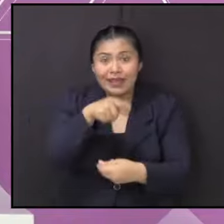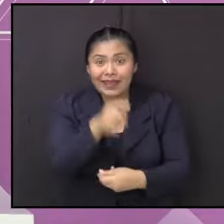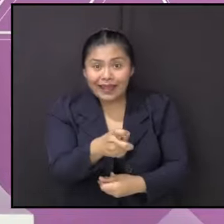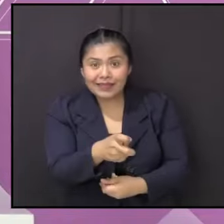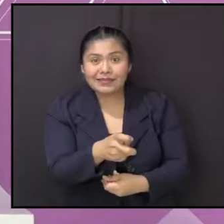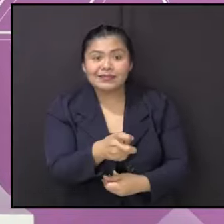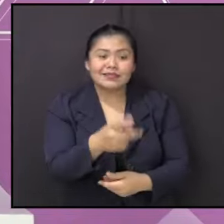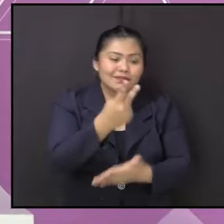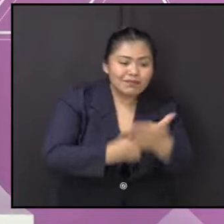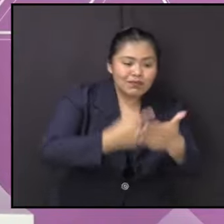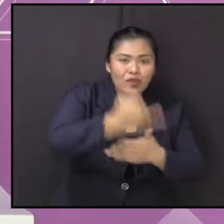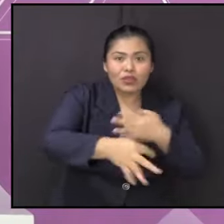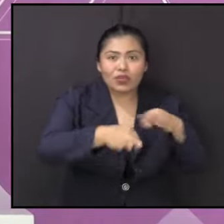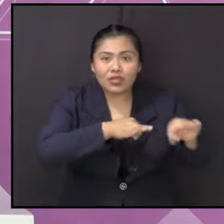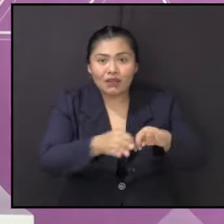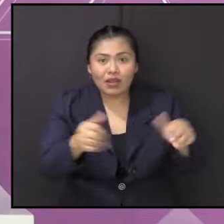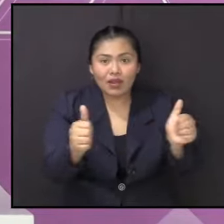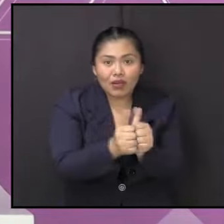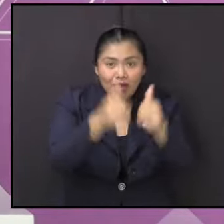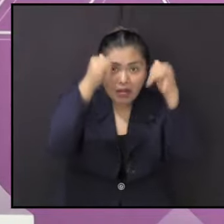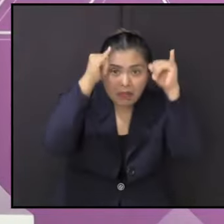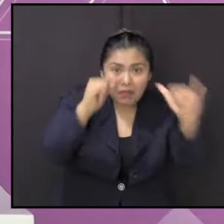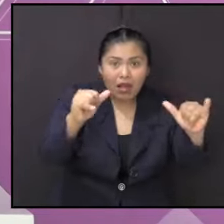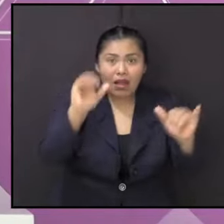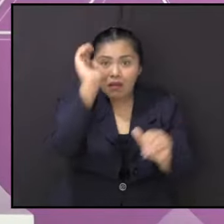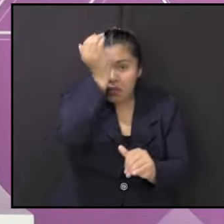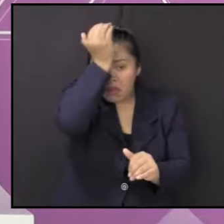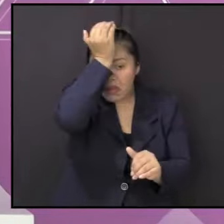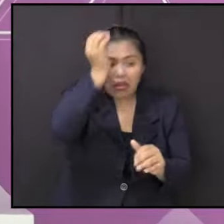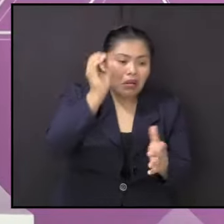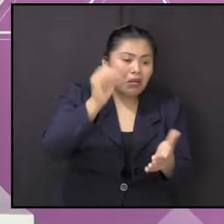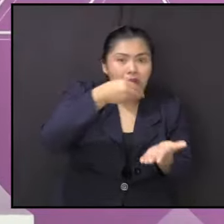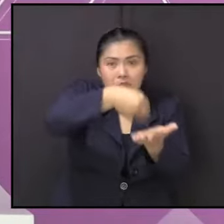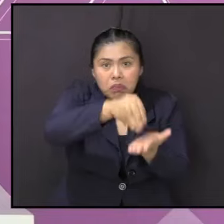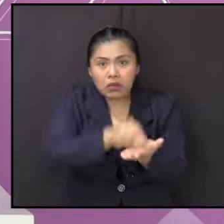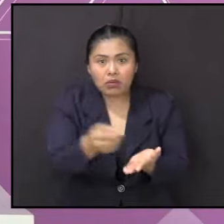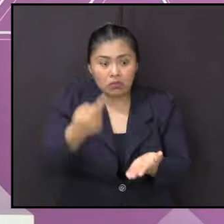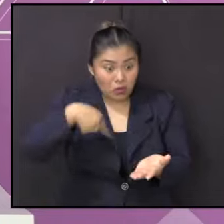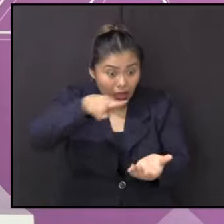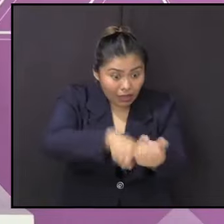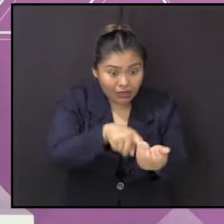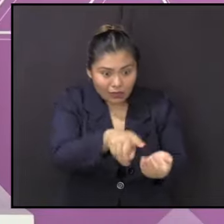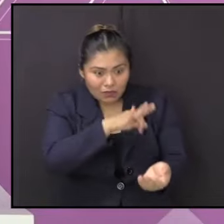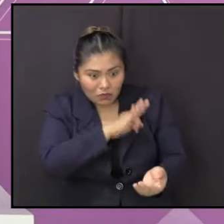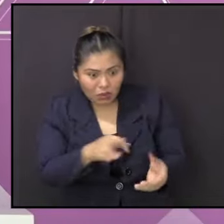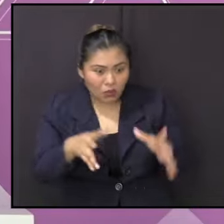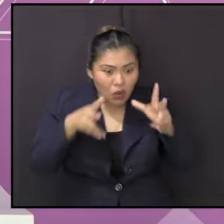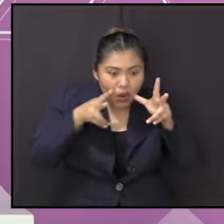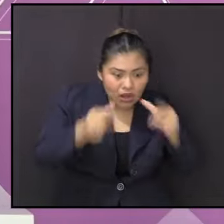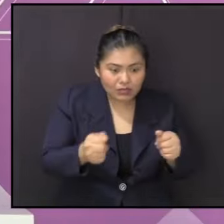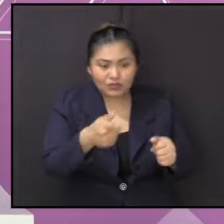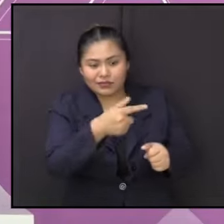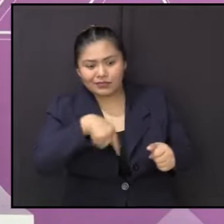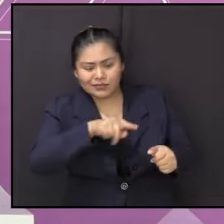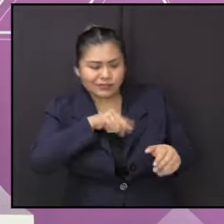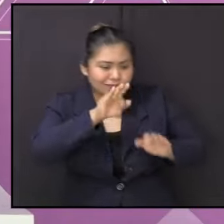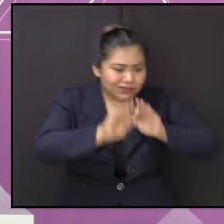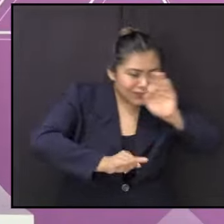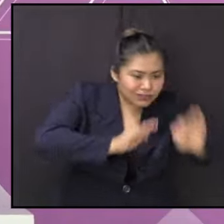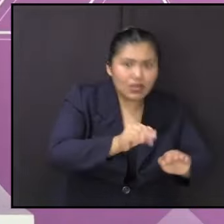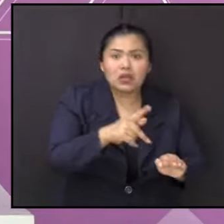ganaderos, hacer ferias donde ellos puedan promover constantemente sus productos, apoyarlos, a rescatarles, a